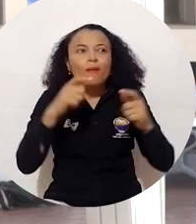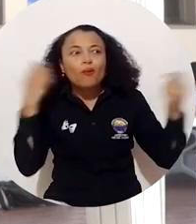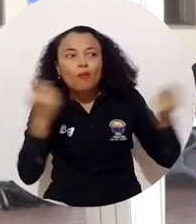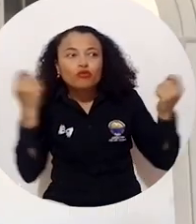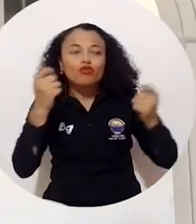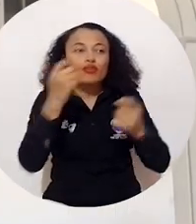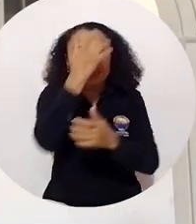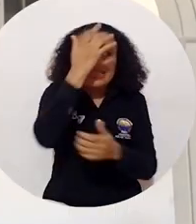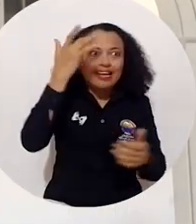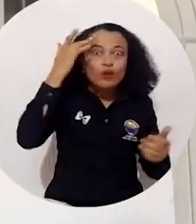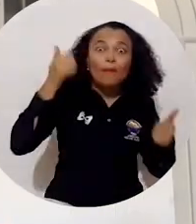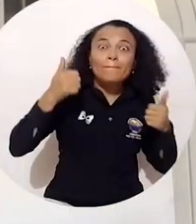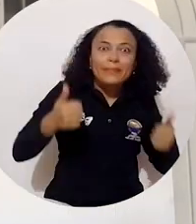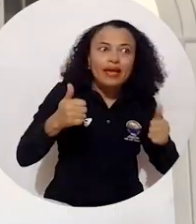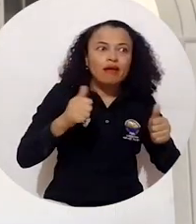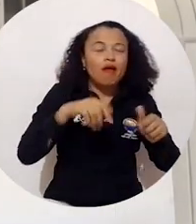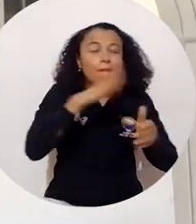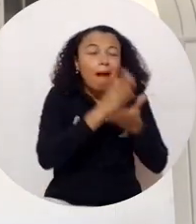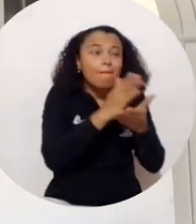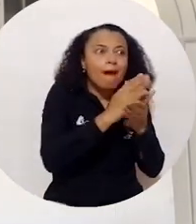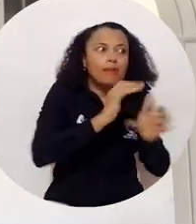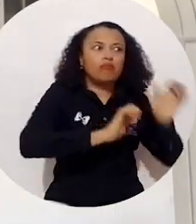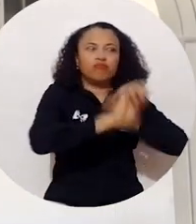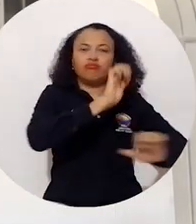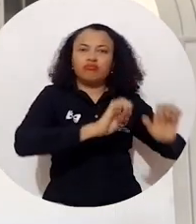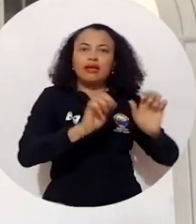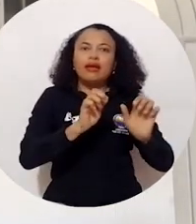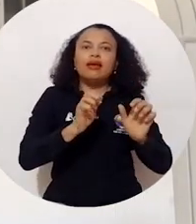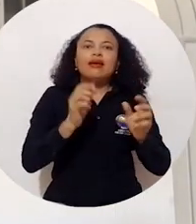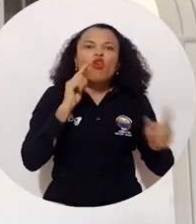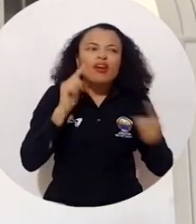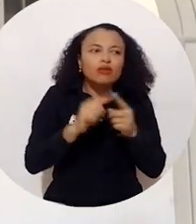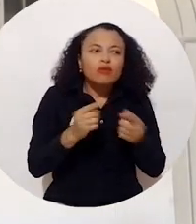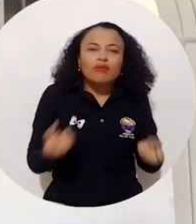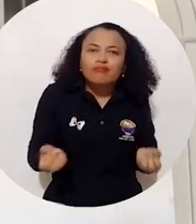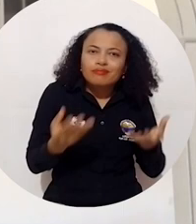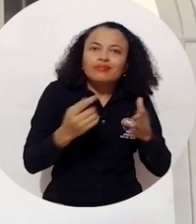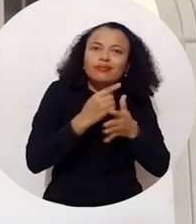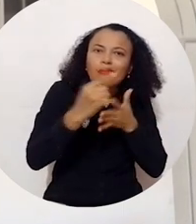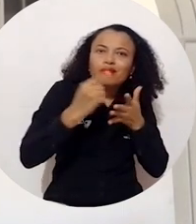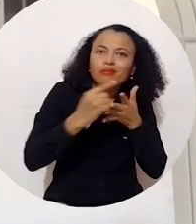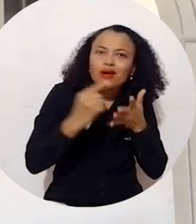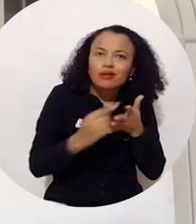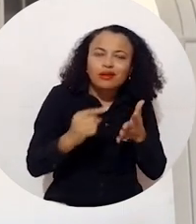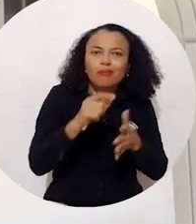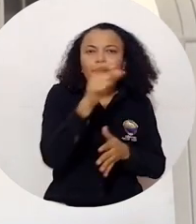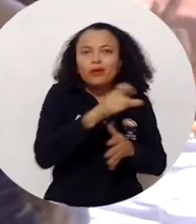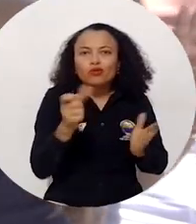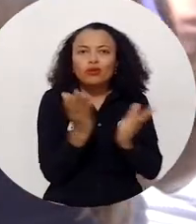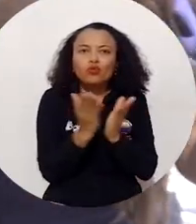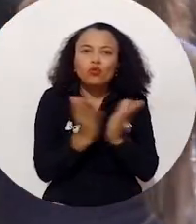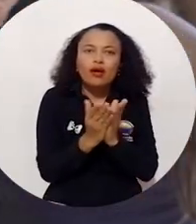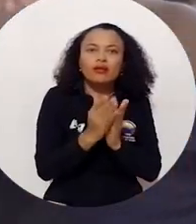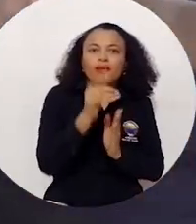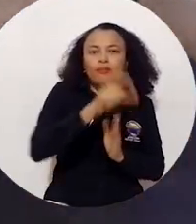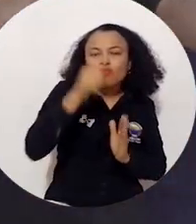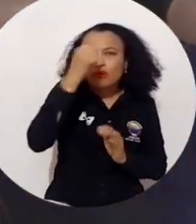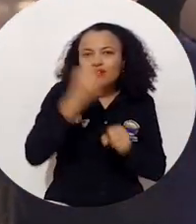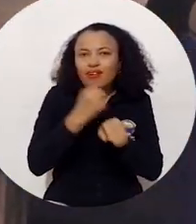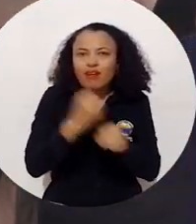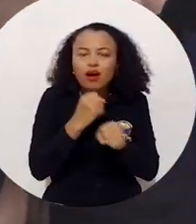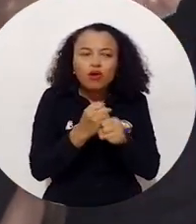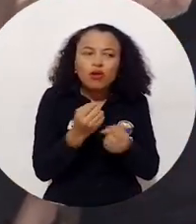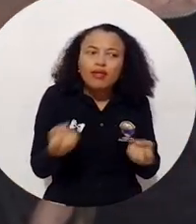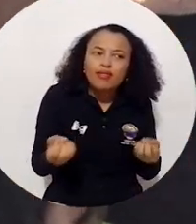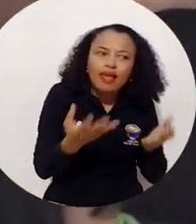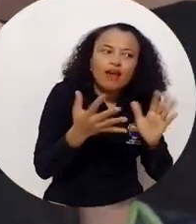salud mental y cada una de las semanas procuramos dejarle a los estudiantes y al personal que hace parte de la universidad una píldora informativa